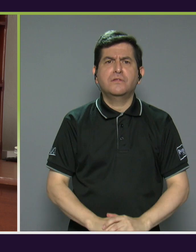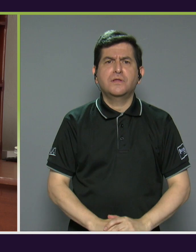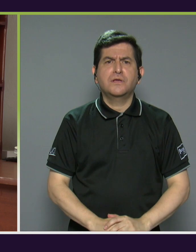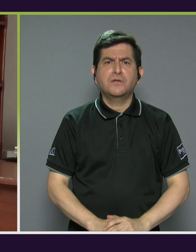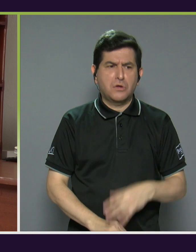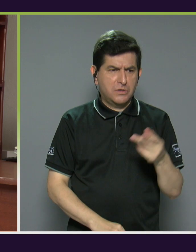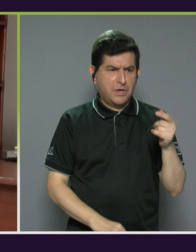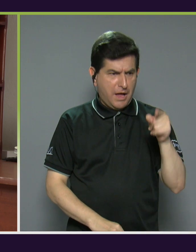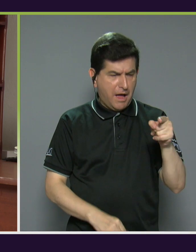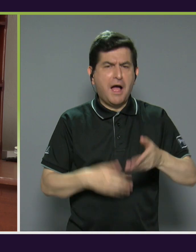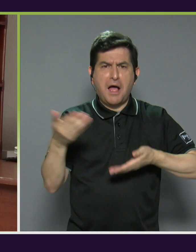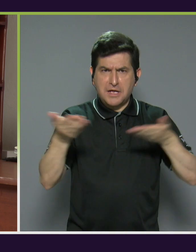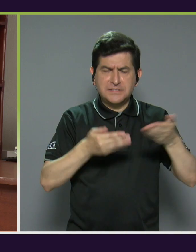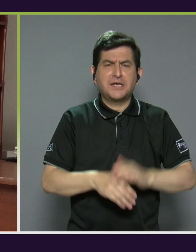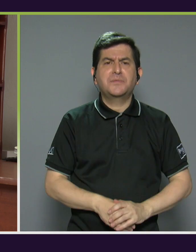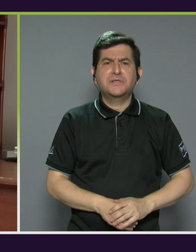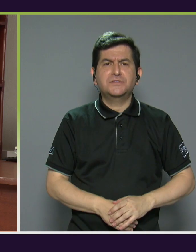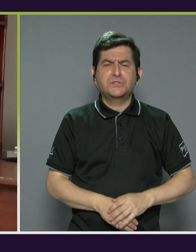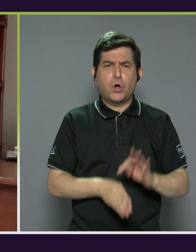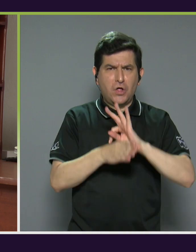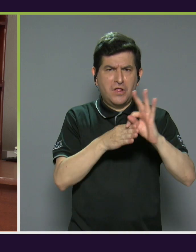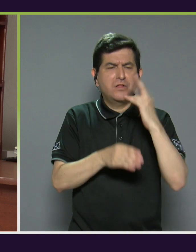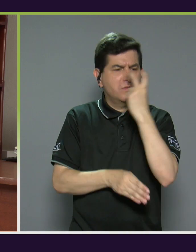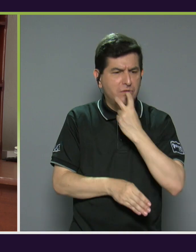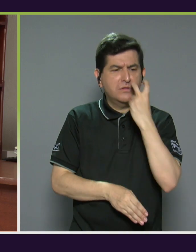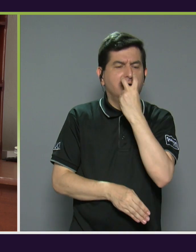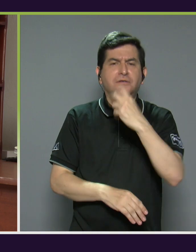tuvieron el servicio de terapia del lenguaje,